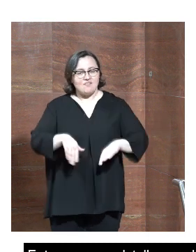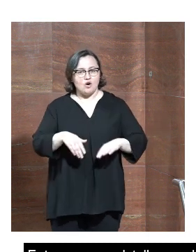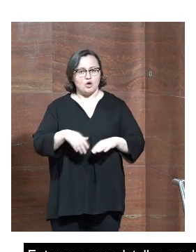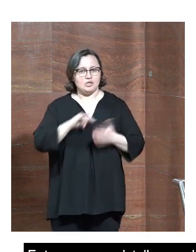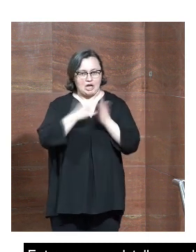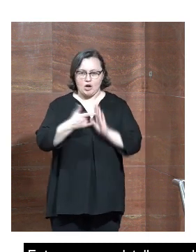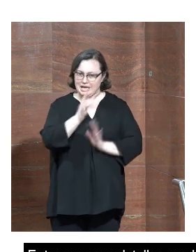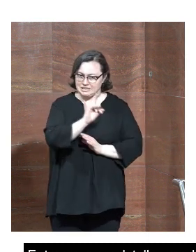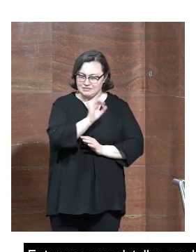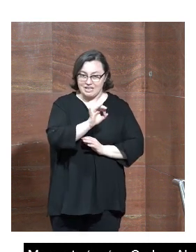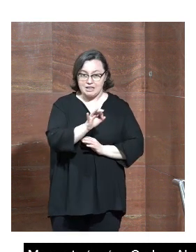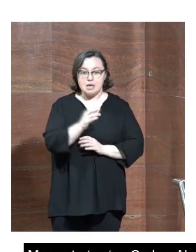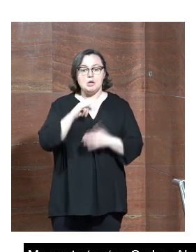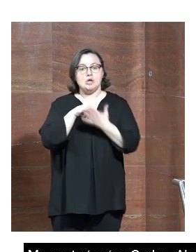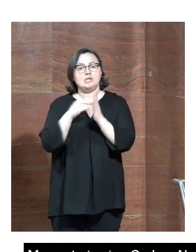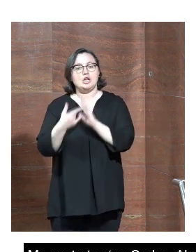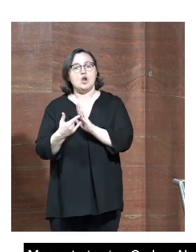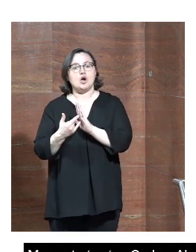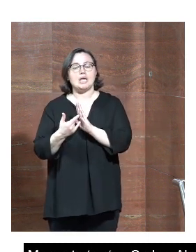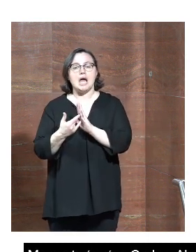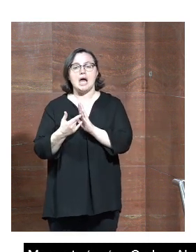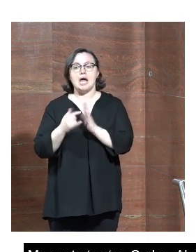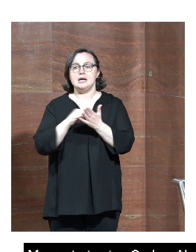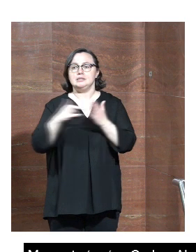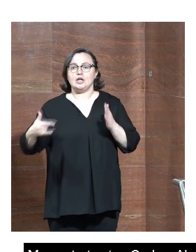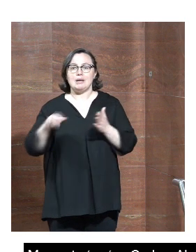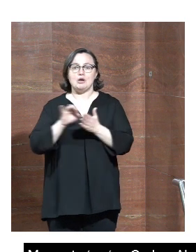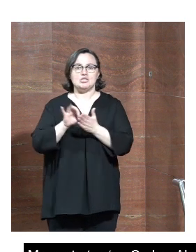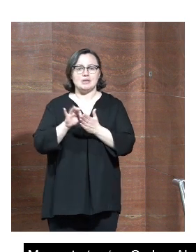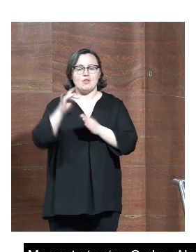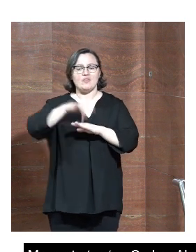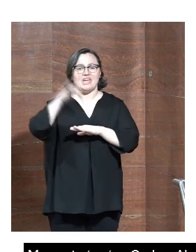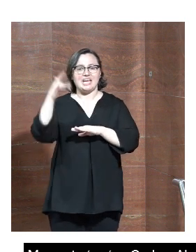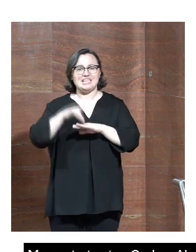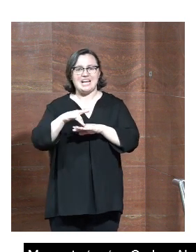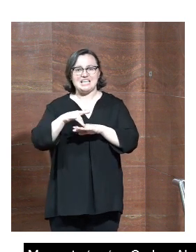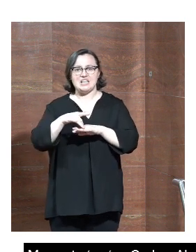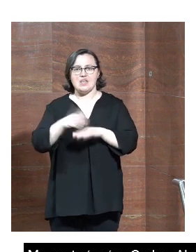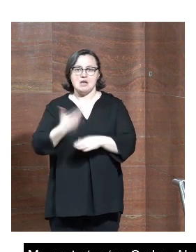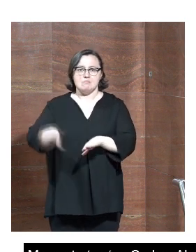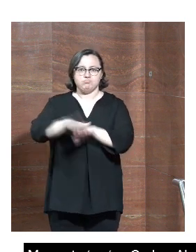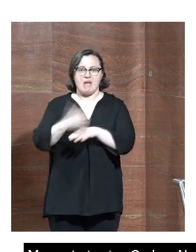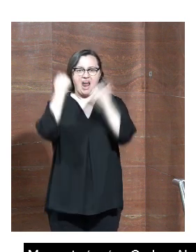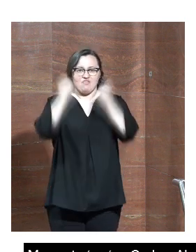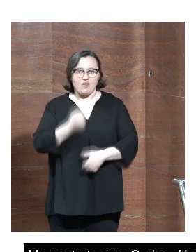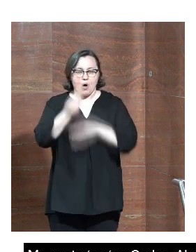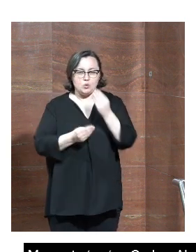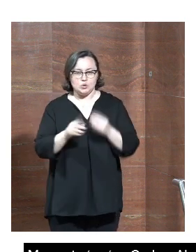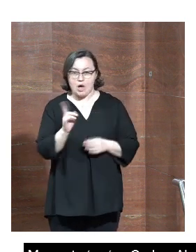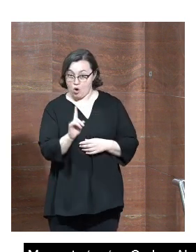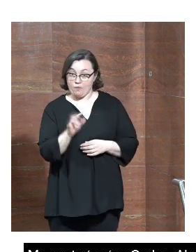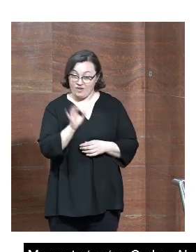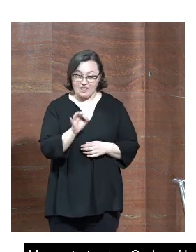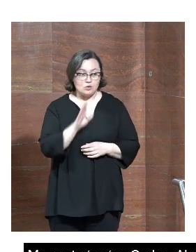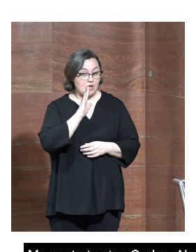de la tecnología, pero no de la tecnología o de los servicios digitales impositivos. Fernando lo ha dicho muy